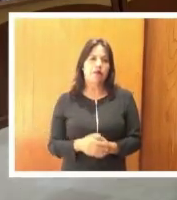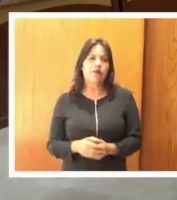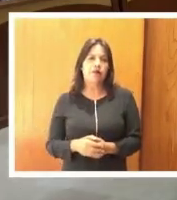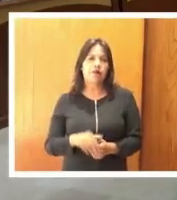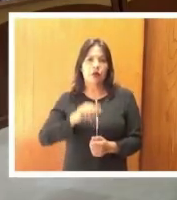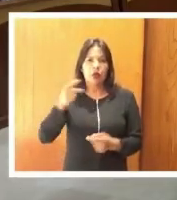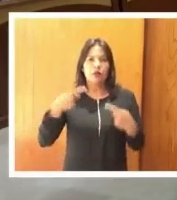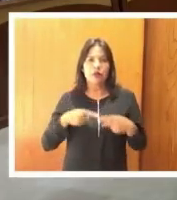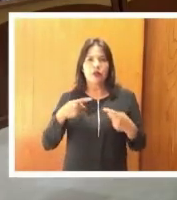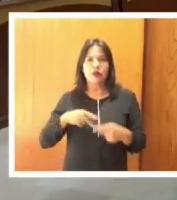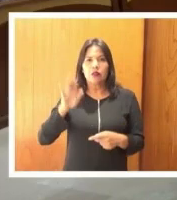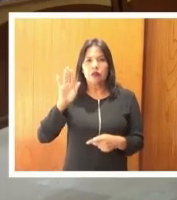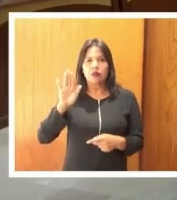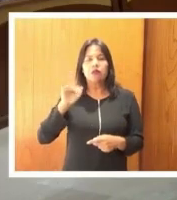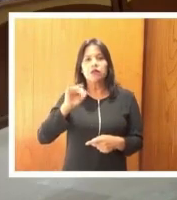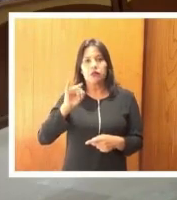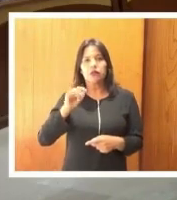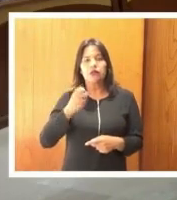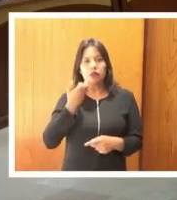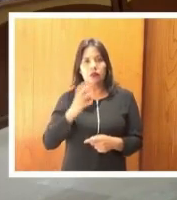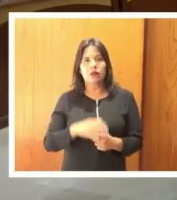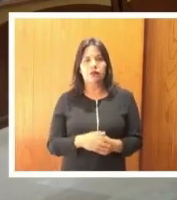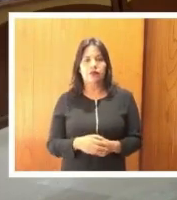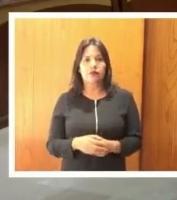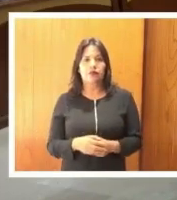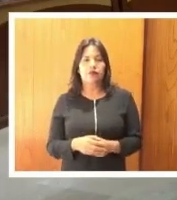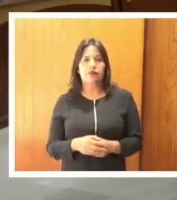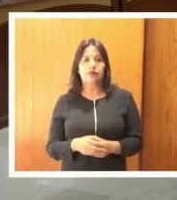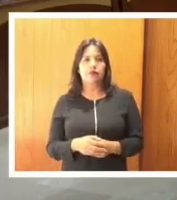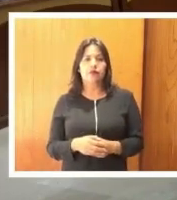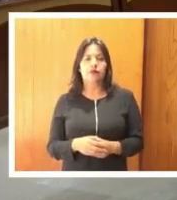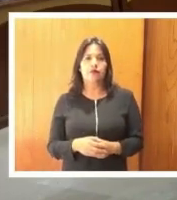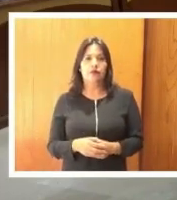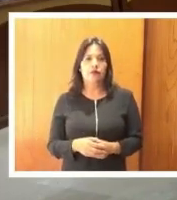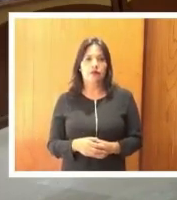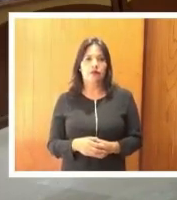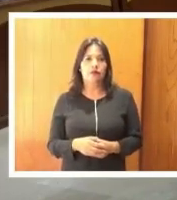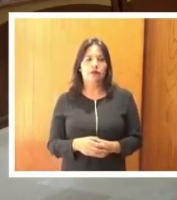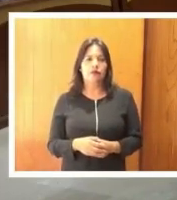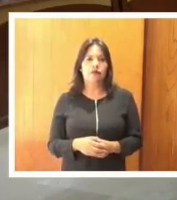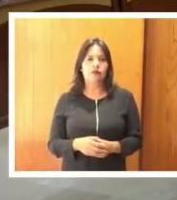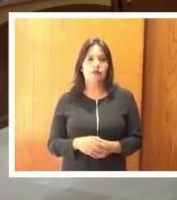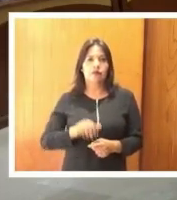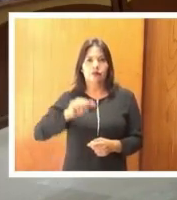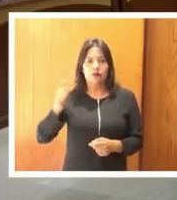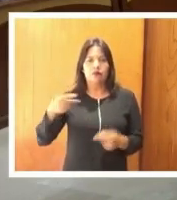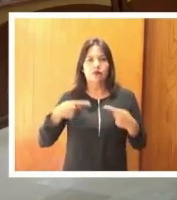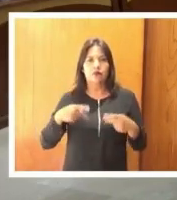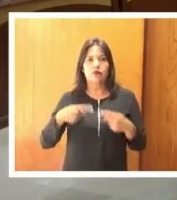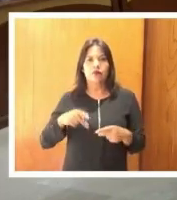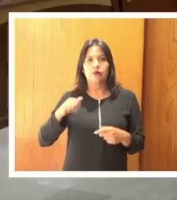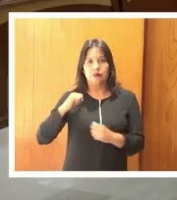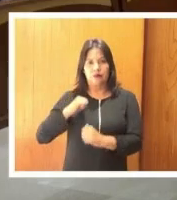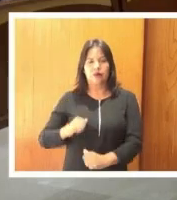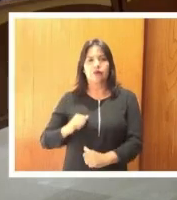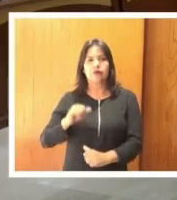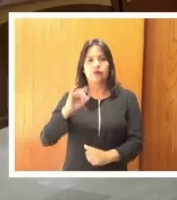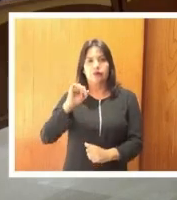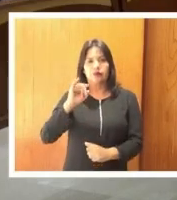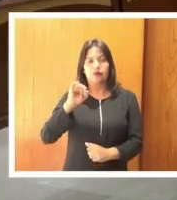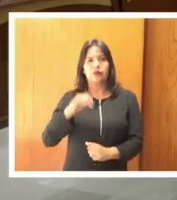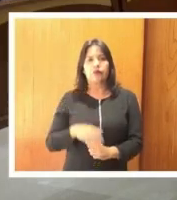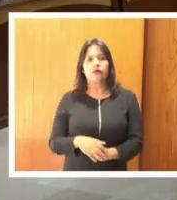Comisionada Morales Martínez. A favor de los recursos de revisión listados en este bloque, gracias. Comisionado Parra Noriega.